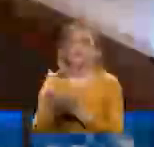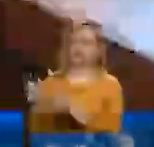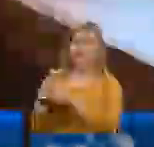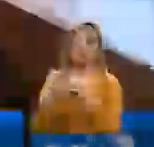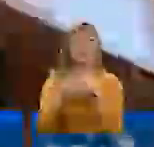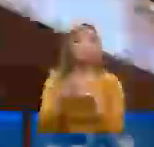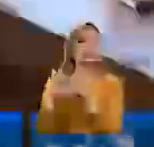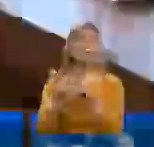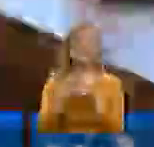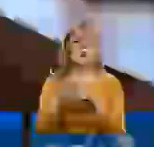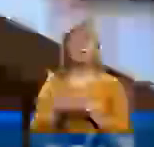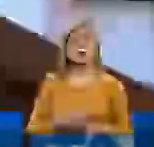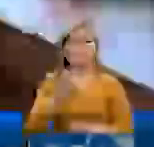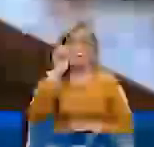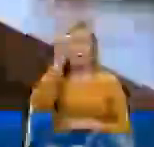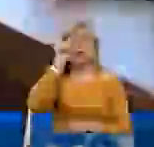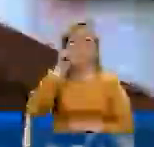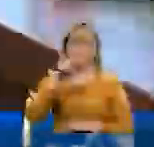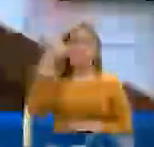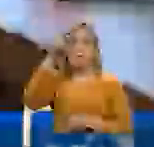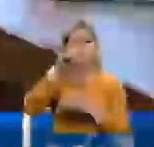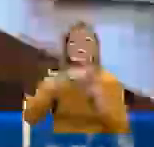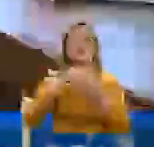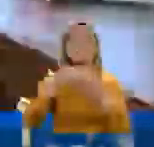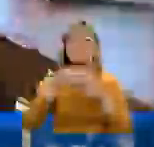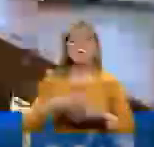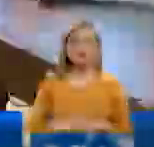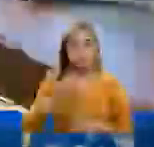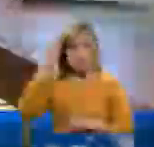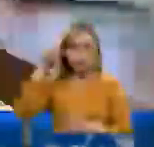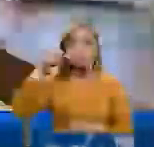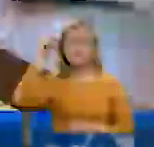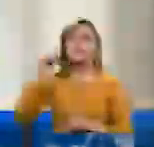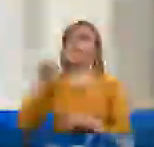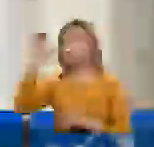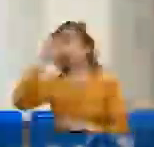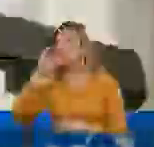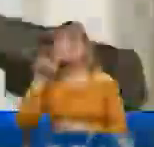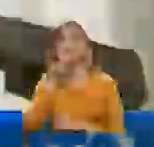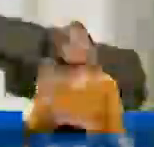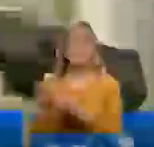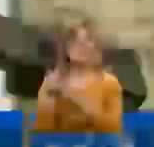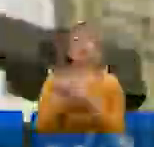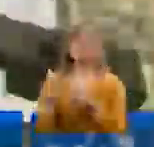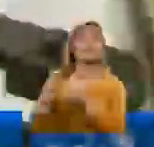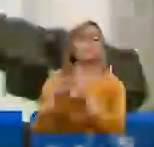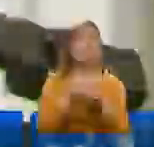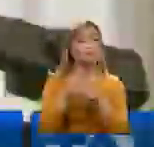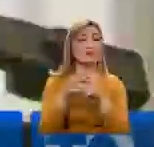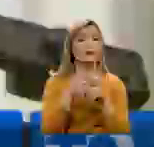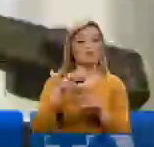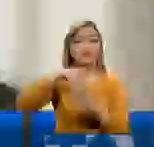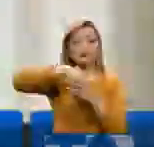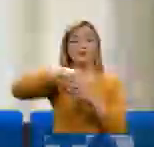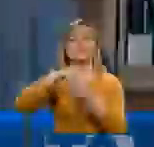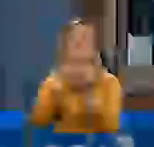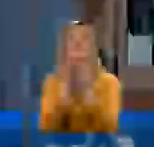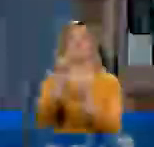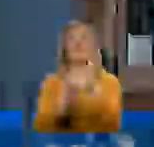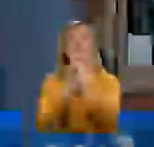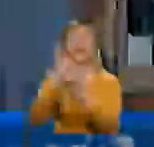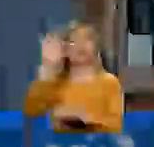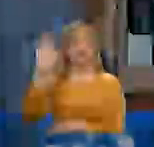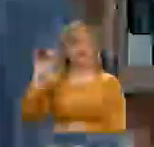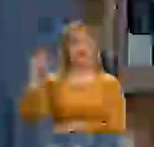financiamiento por al menos 10 mil millones de dólares. Por esto, el gobierno busca recursos como los provenientes del Fondo Monetario Internacional. Hay